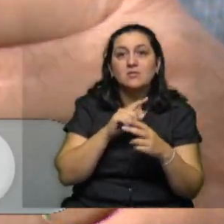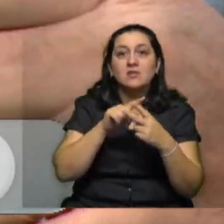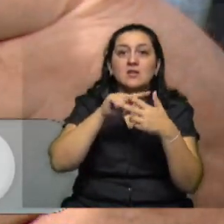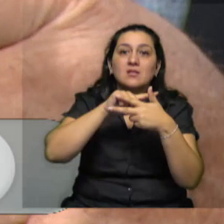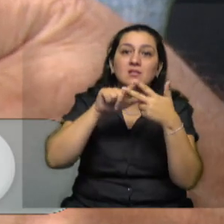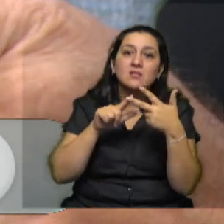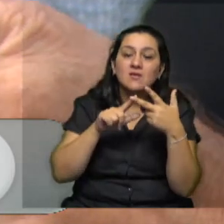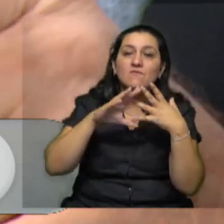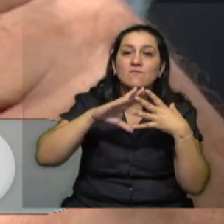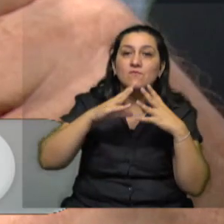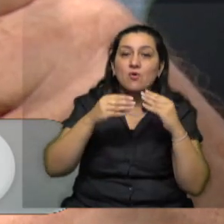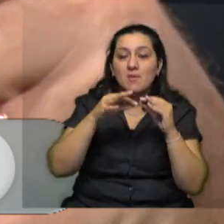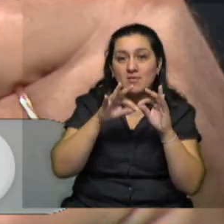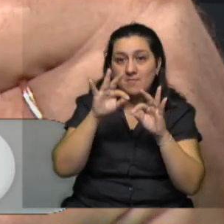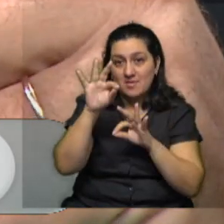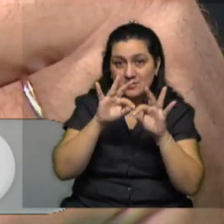bandas de medición.